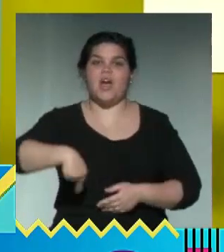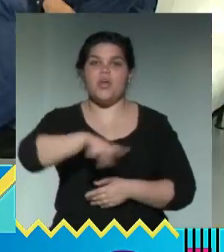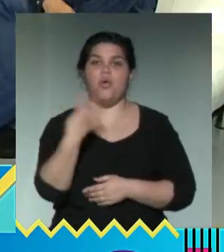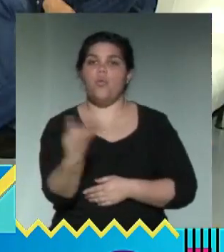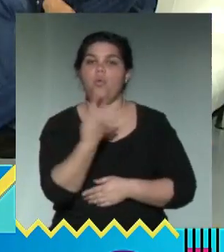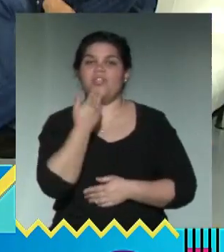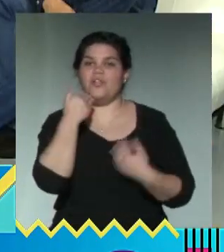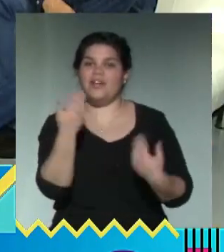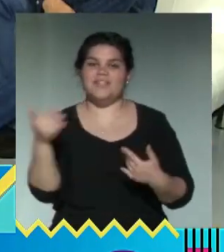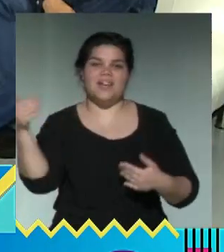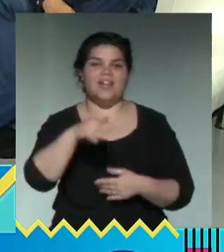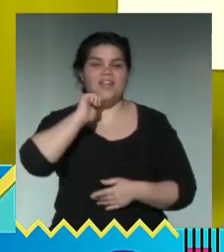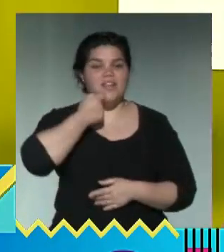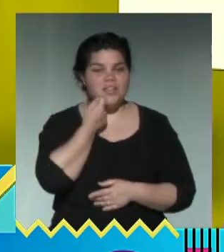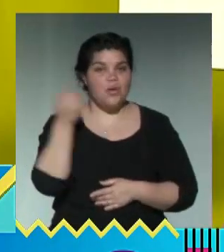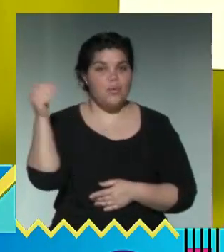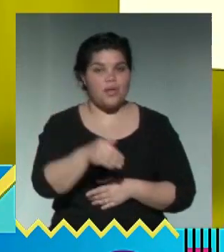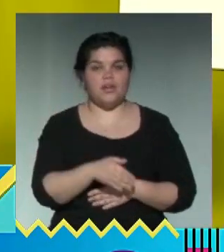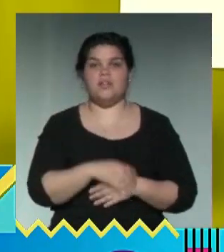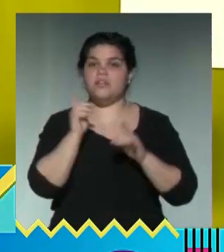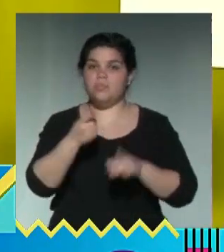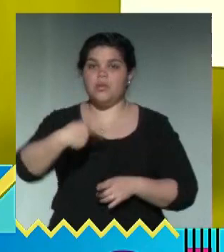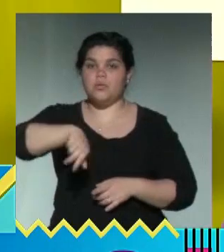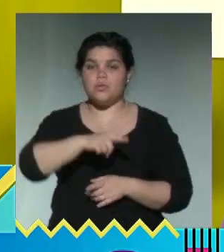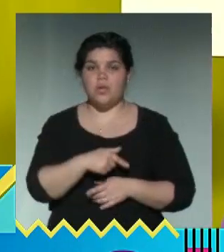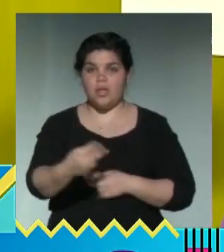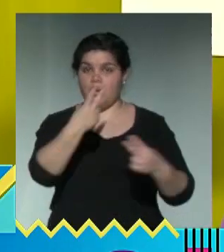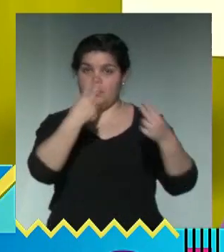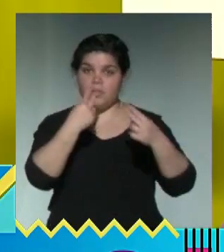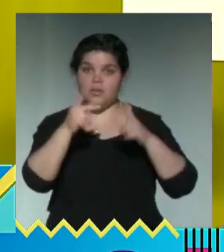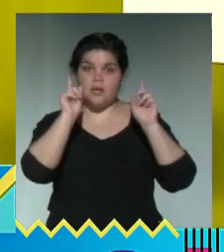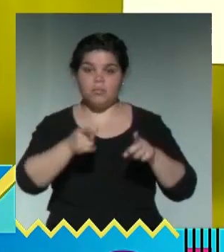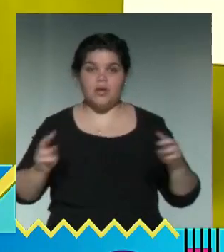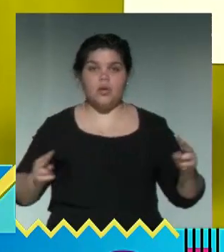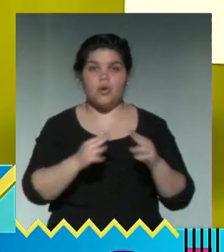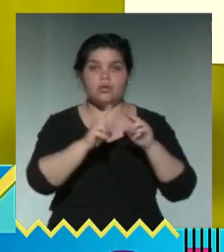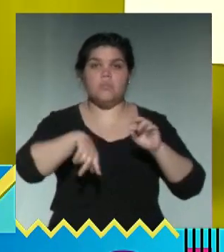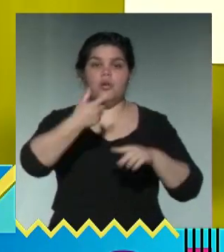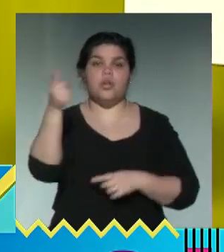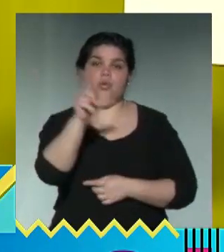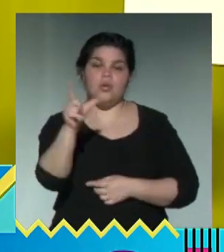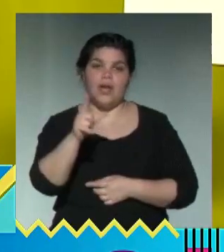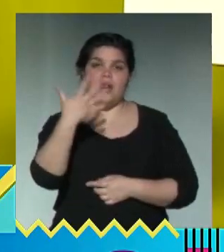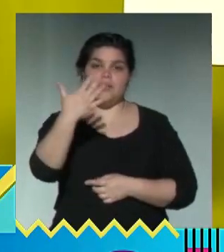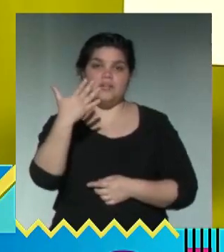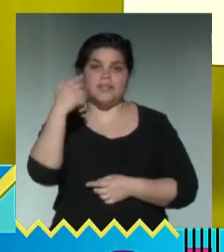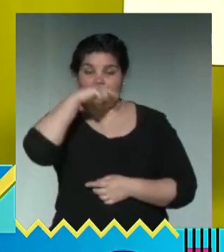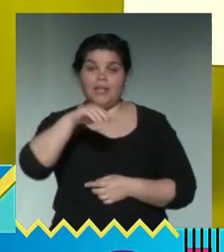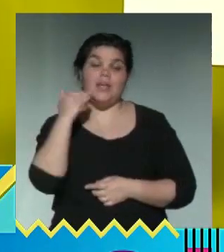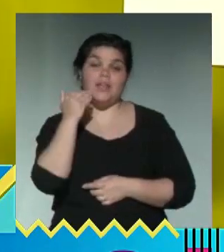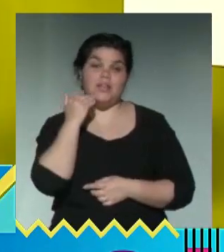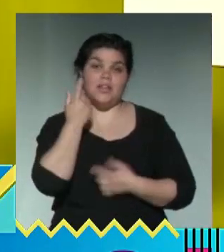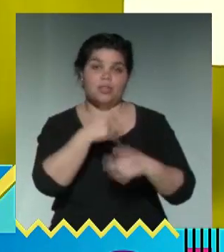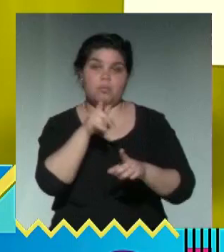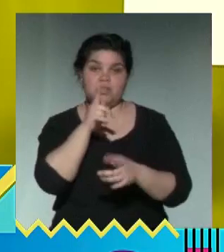sido un placer tenerlos aquí. Y bueno, a ustedes por supuesto que nos han estado viendo, y reencontrarnos el lunes a las 19 horas con un nuevo Distintos Parecidos.